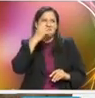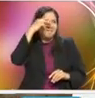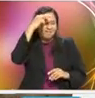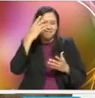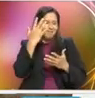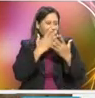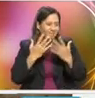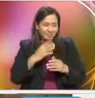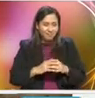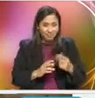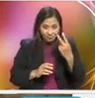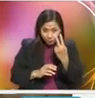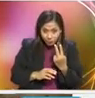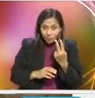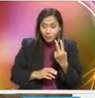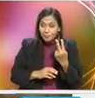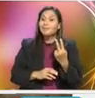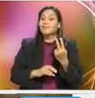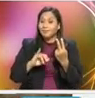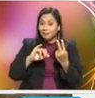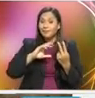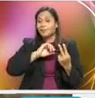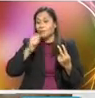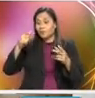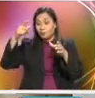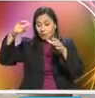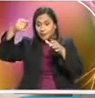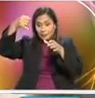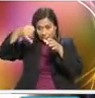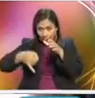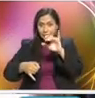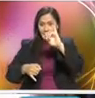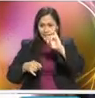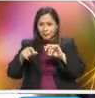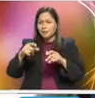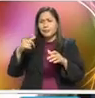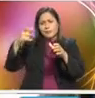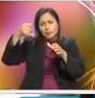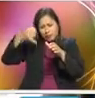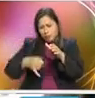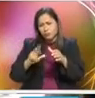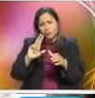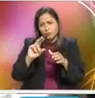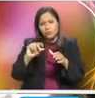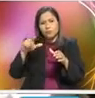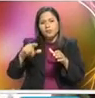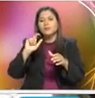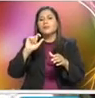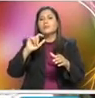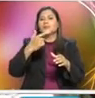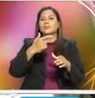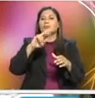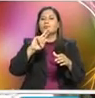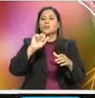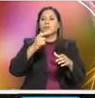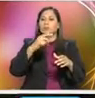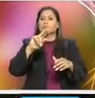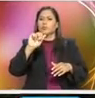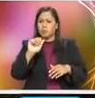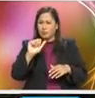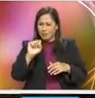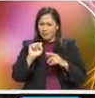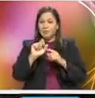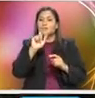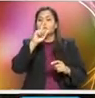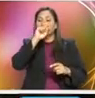ver, ¿habrá dos de verdad? Pues hay otro sótano que no es un sótano, se llama, más bien, es el sótano de las guaguas. De las guaguas. Las guaguas son